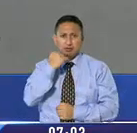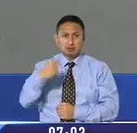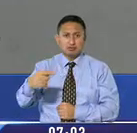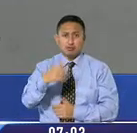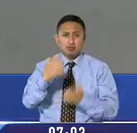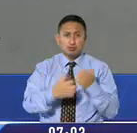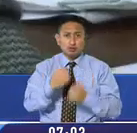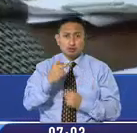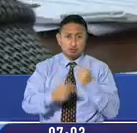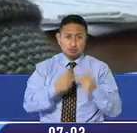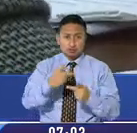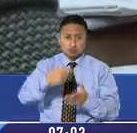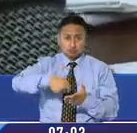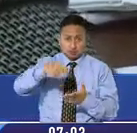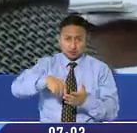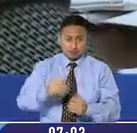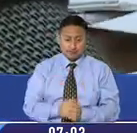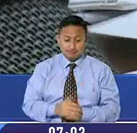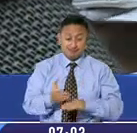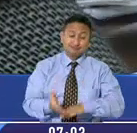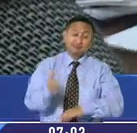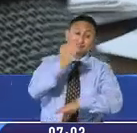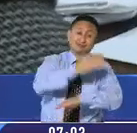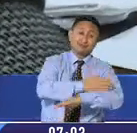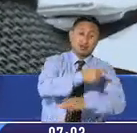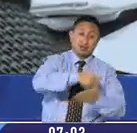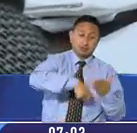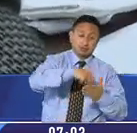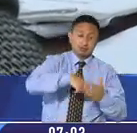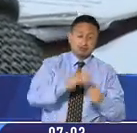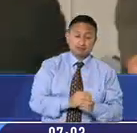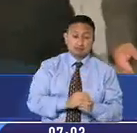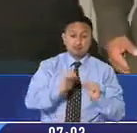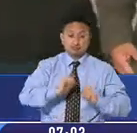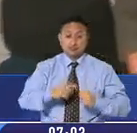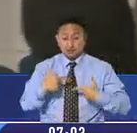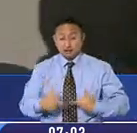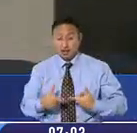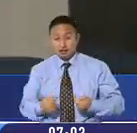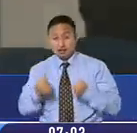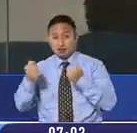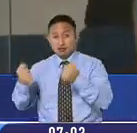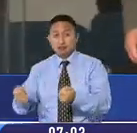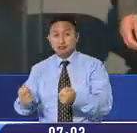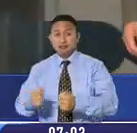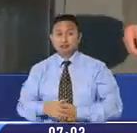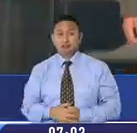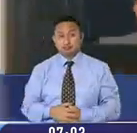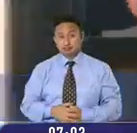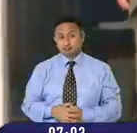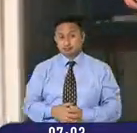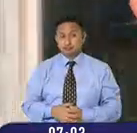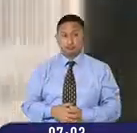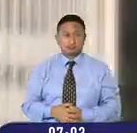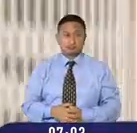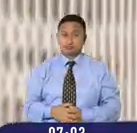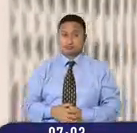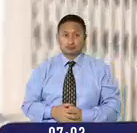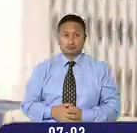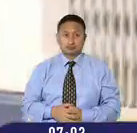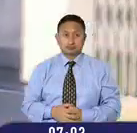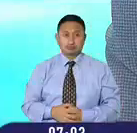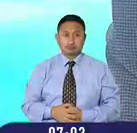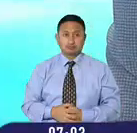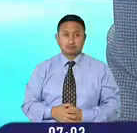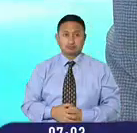en los procesos de contratación, tanto antes de las firmas de los convenios como en la adjudicación de los mismos. Informó Mauricio